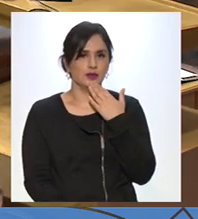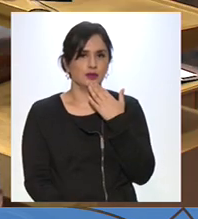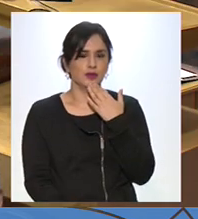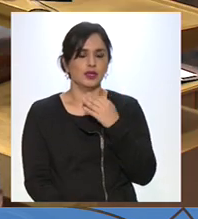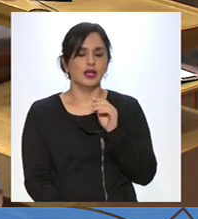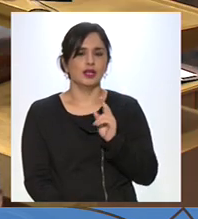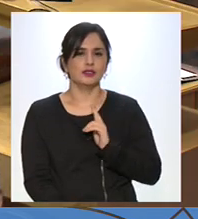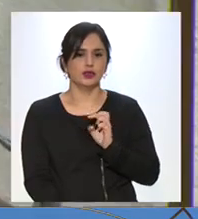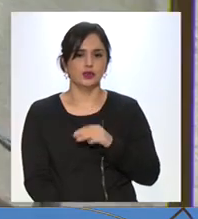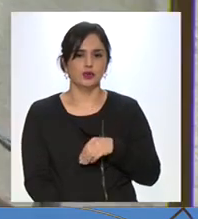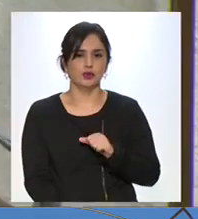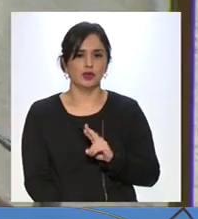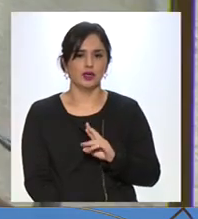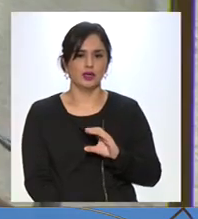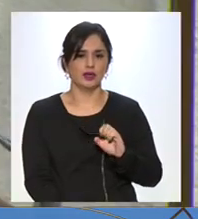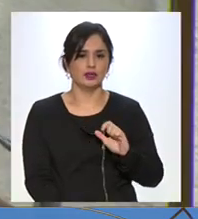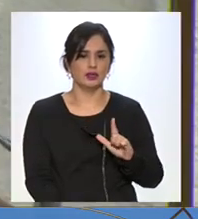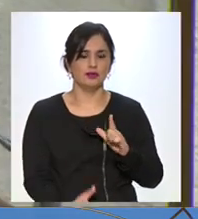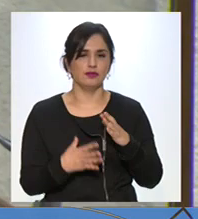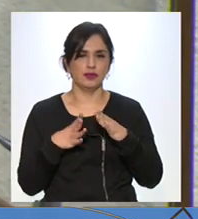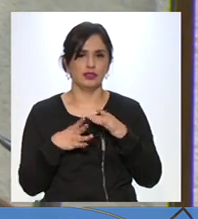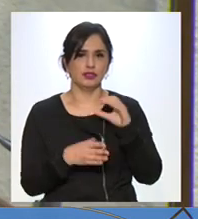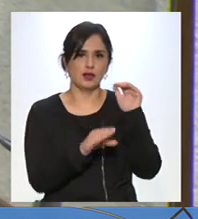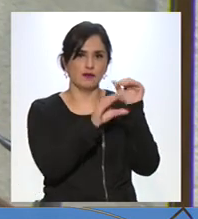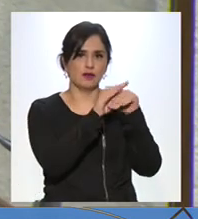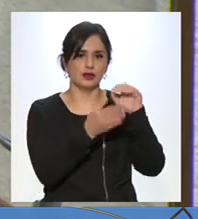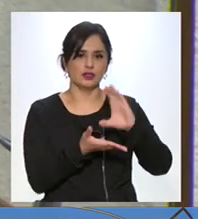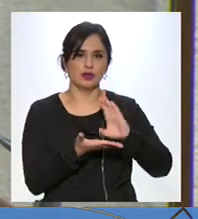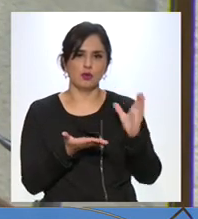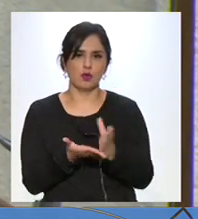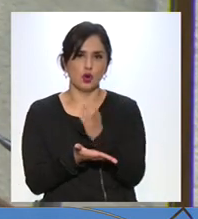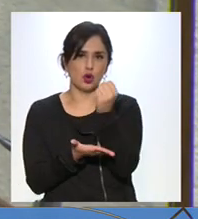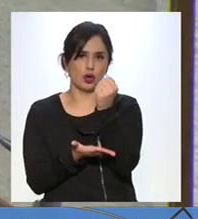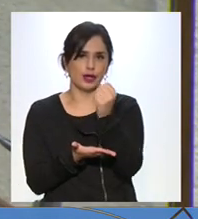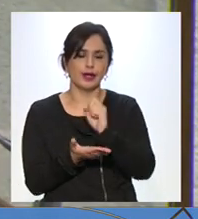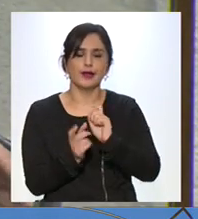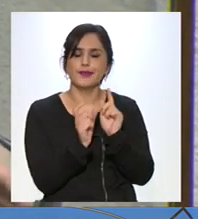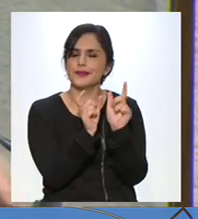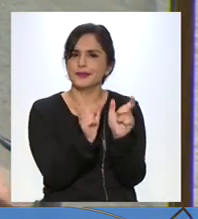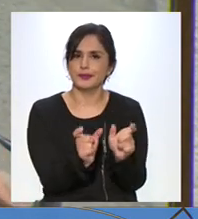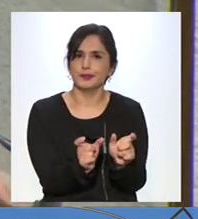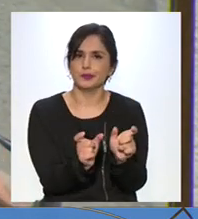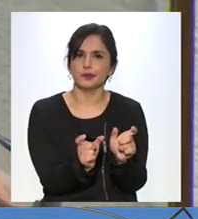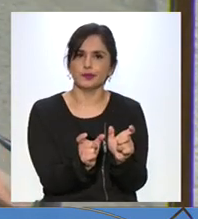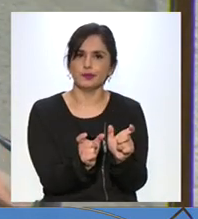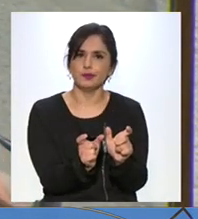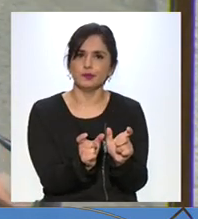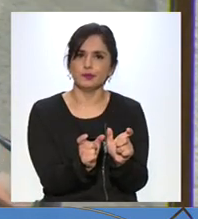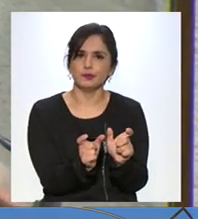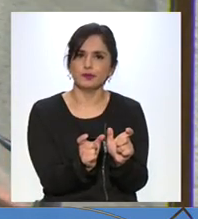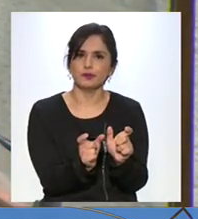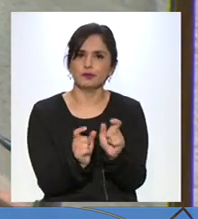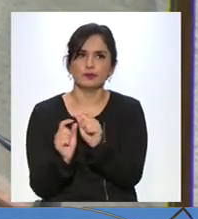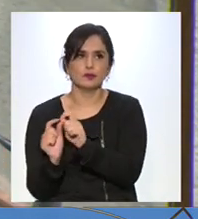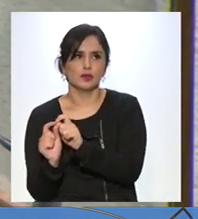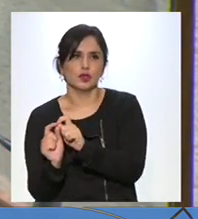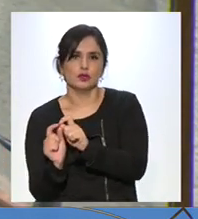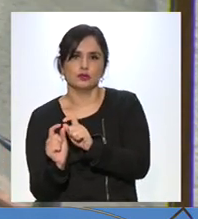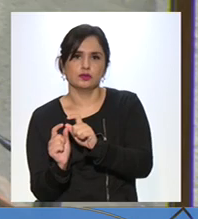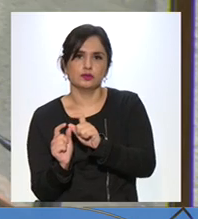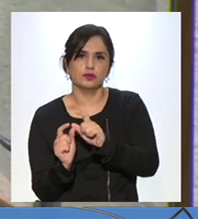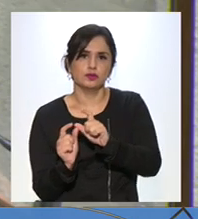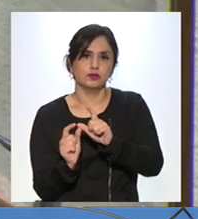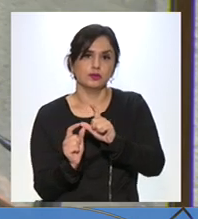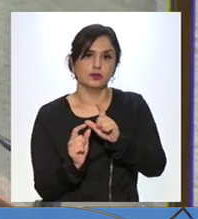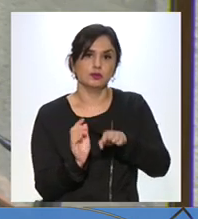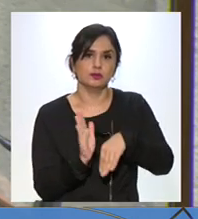Marcel. Felicitar al Banco Central por lograr generar un control de la escalada inflacionaria que se